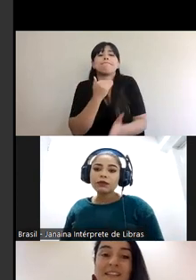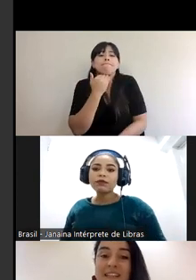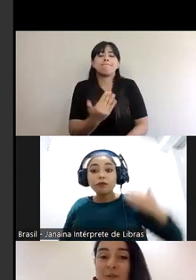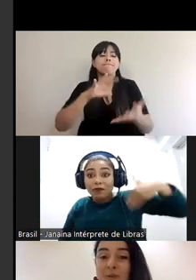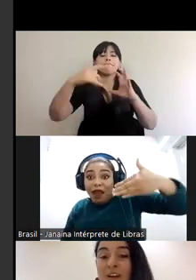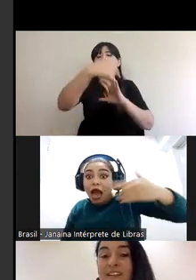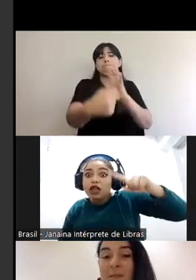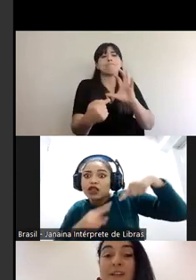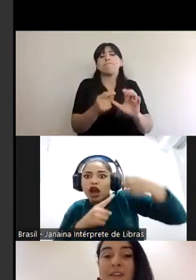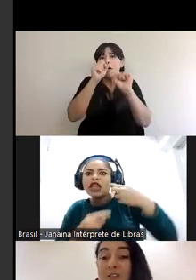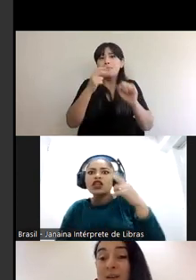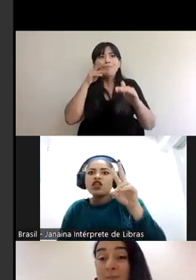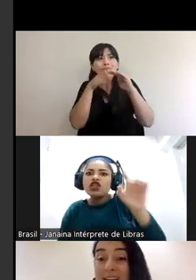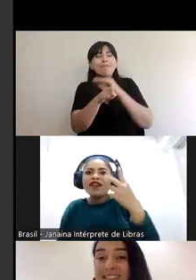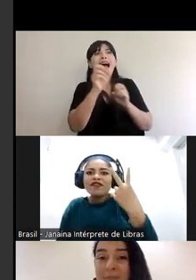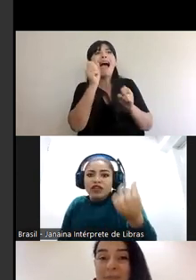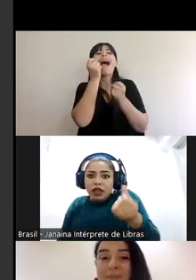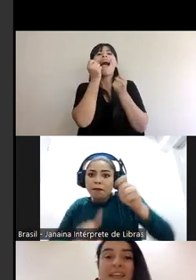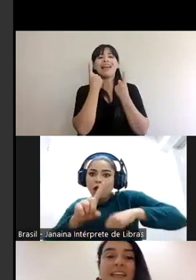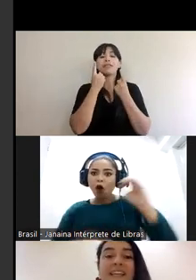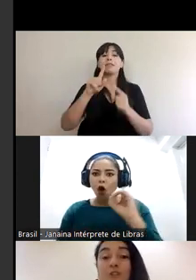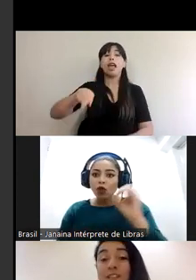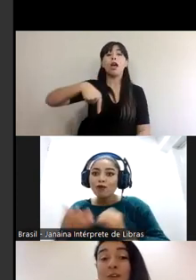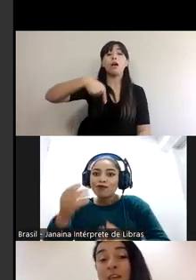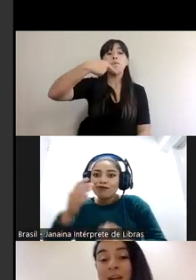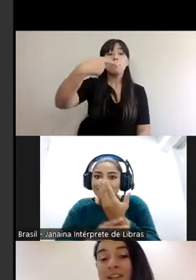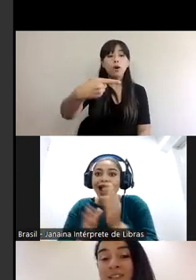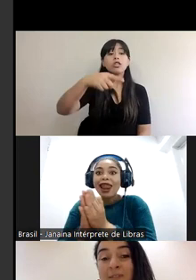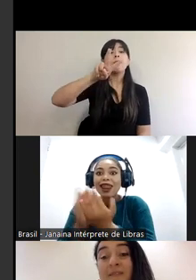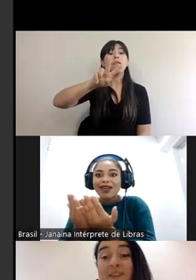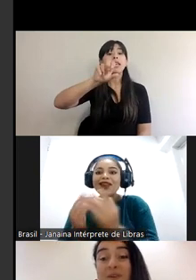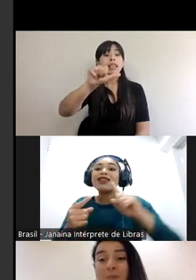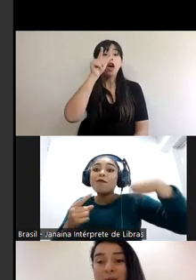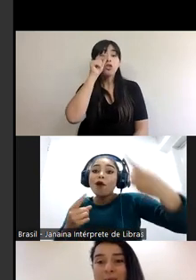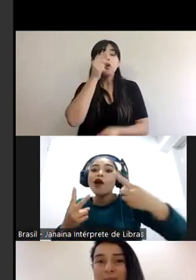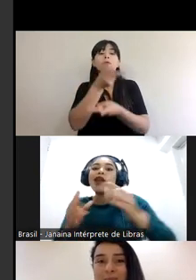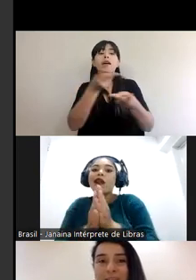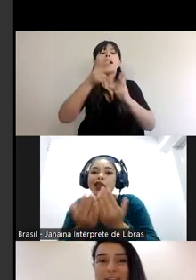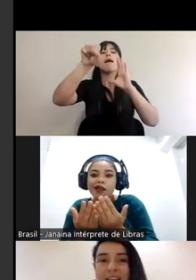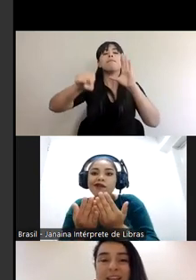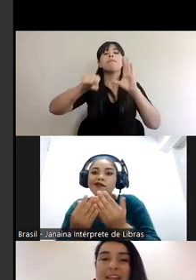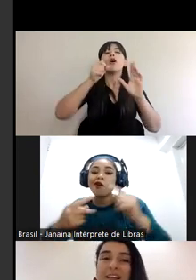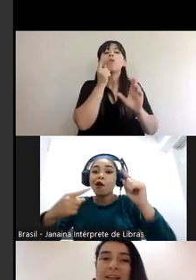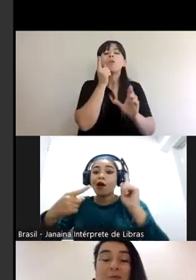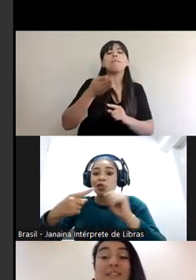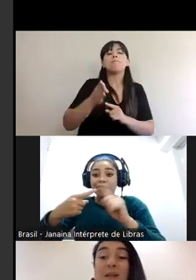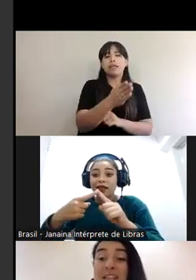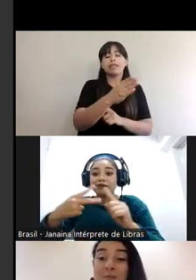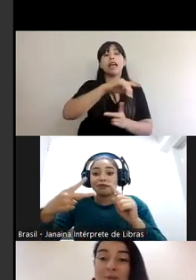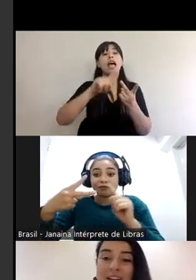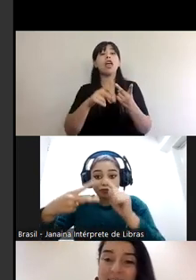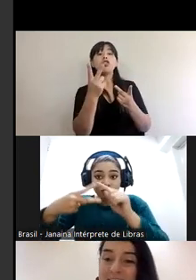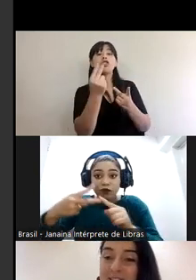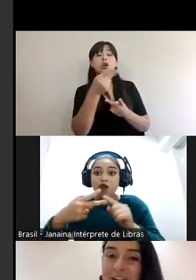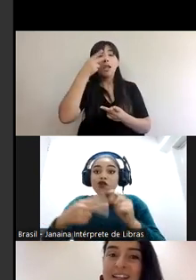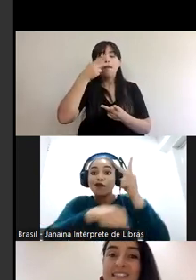el 26 de octubre, lanzamos el video del pez, y el 2 de noviembre lanzamos el video del perro. Entonces invitamos